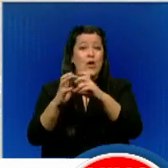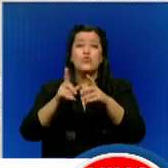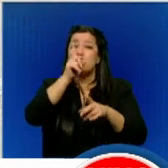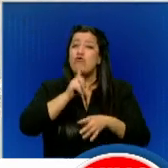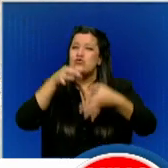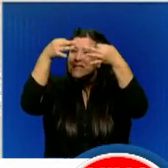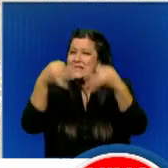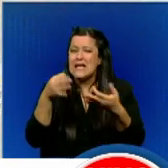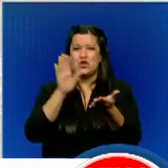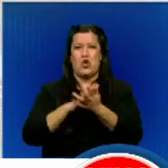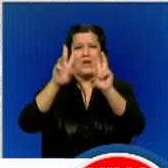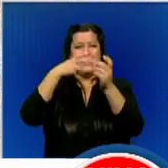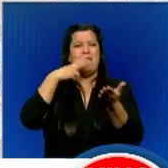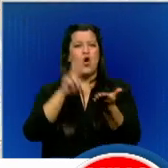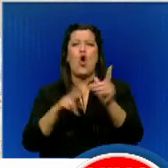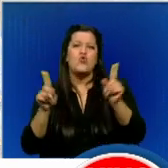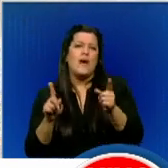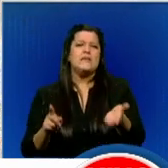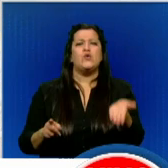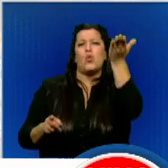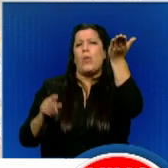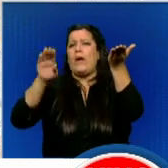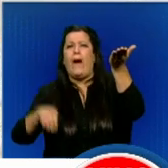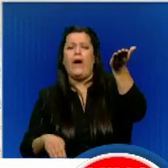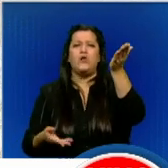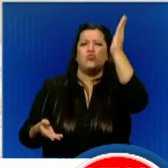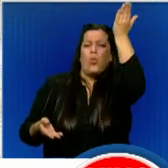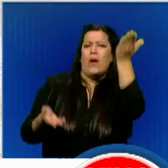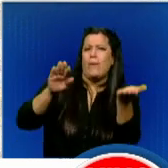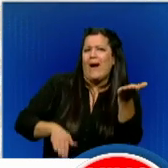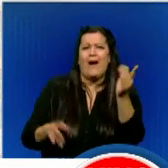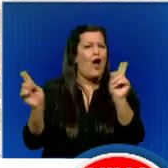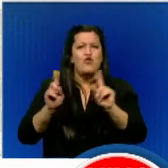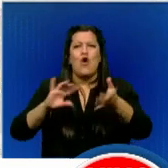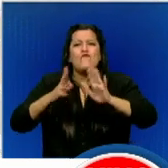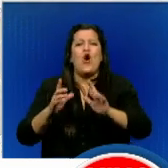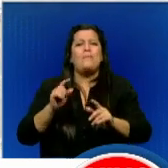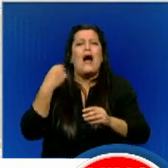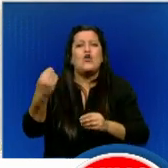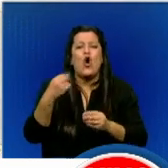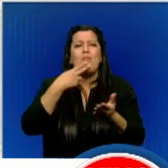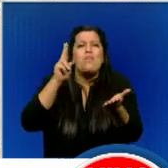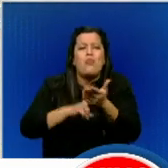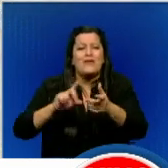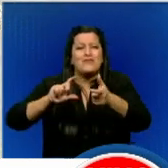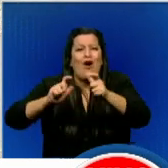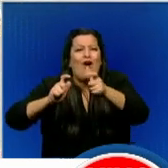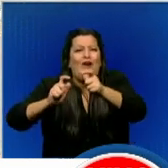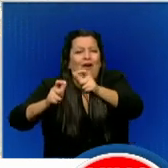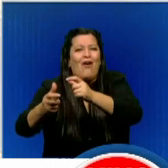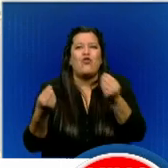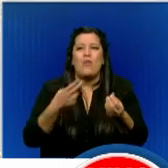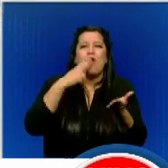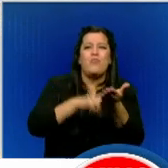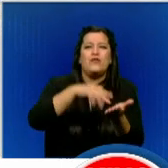una reforma tributaria no es discutir si subir a bajar impuestos sino cómo darle progresividad del sistema tributario que impuestos hay que subir tiempos